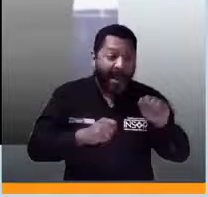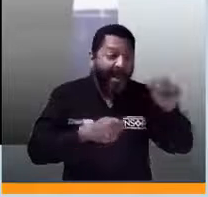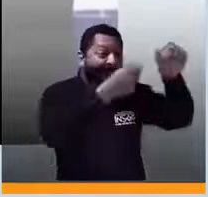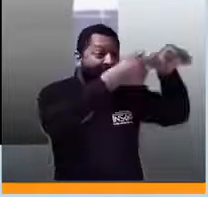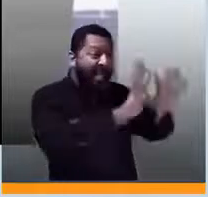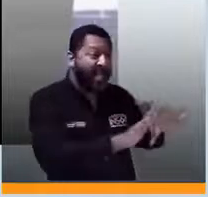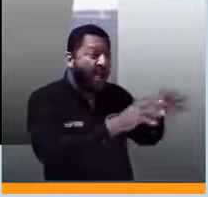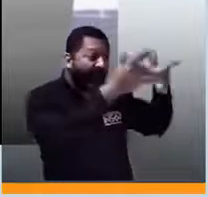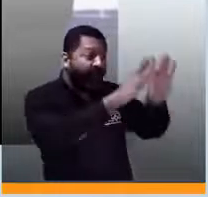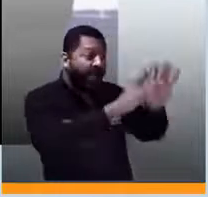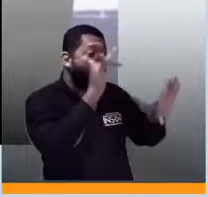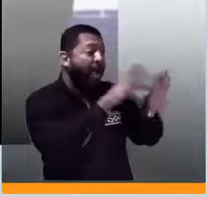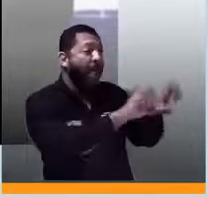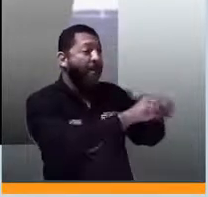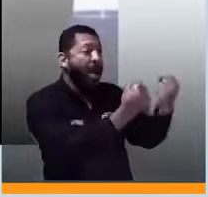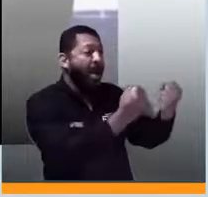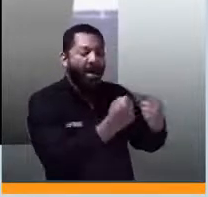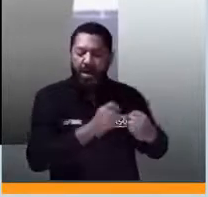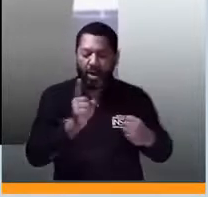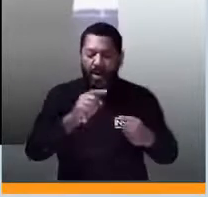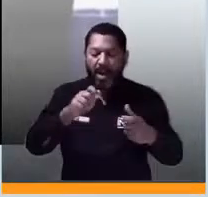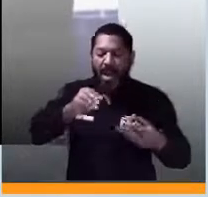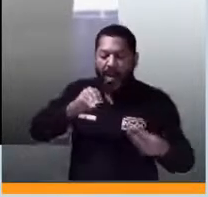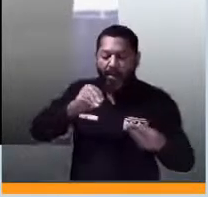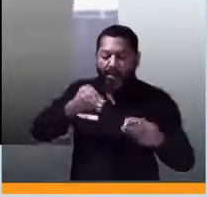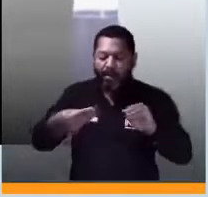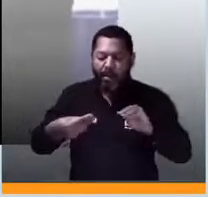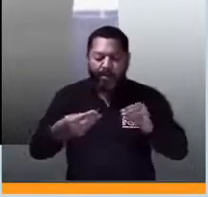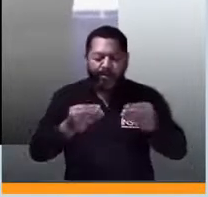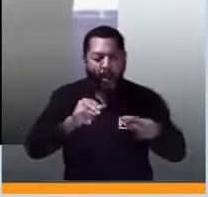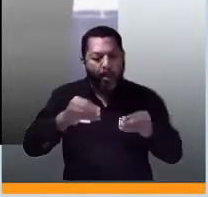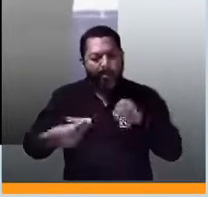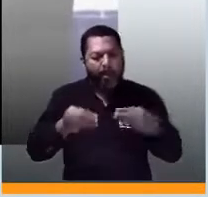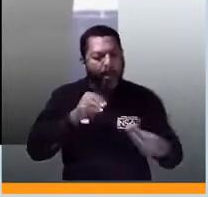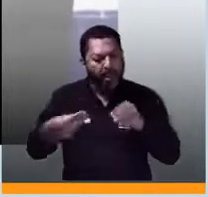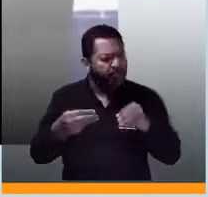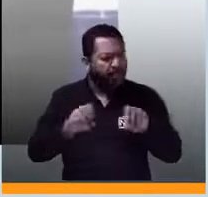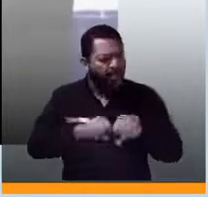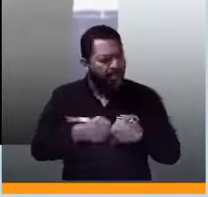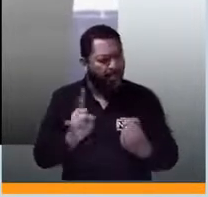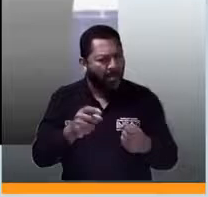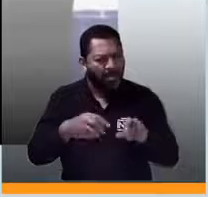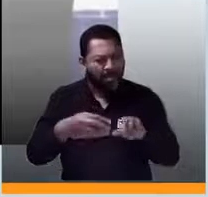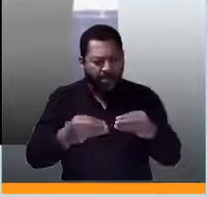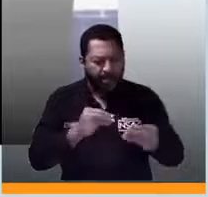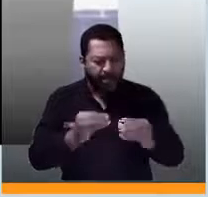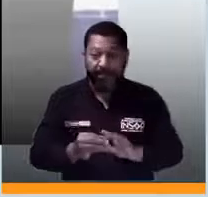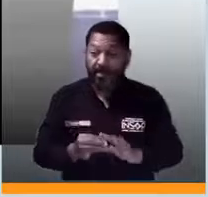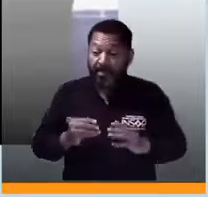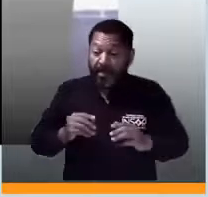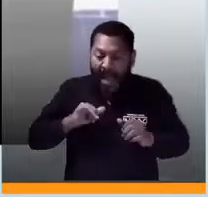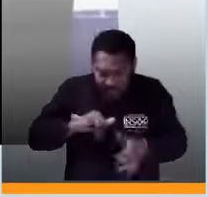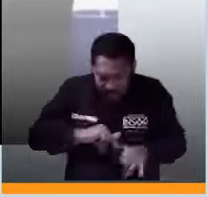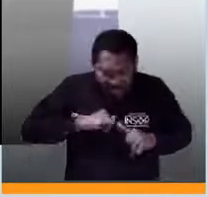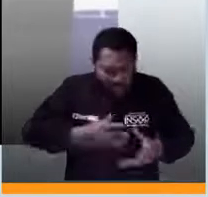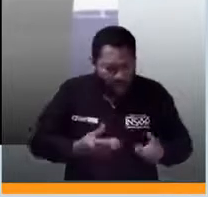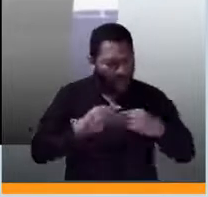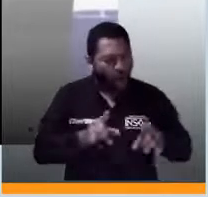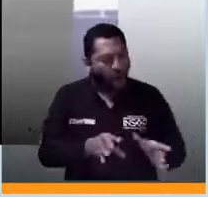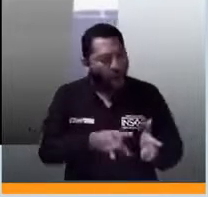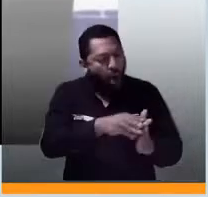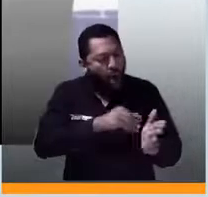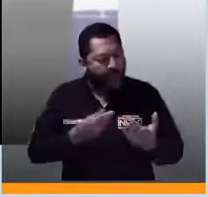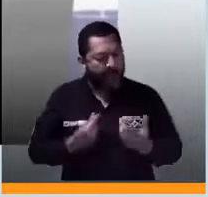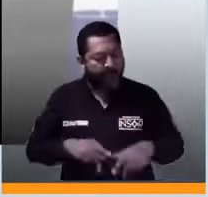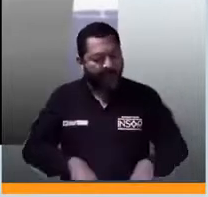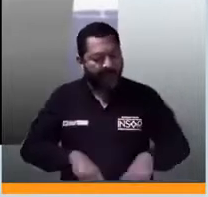absorber energía y luego soltarla. En esencia significa volver a, porque nadie está libre de las adversidades. Lo importante es lo que podemos hacer